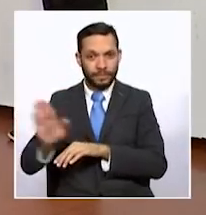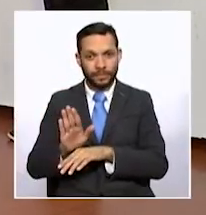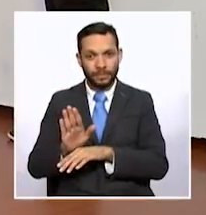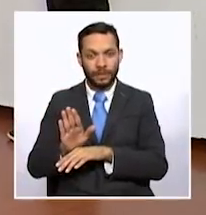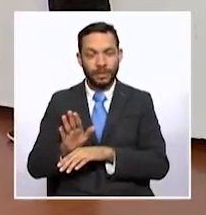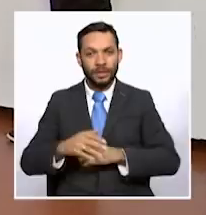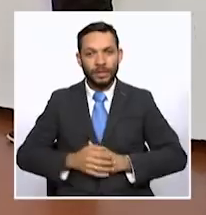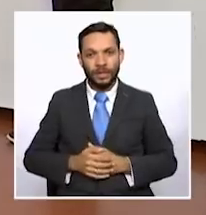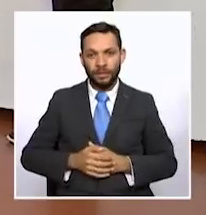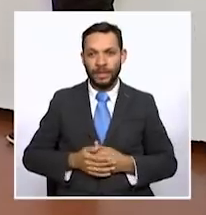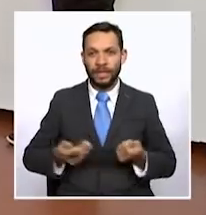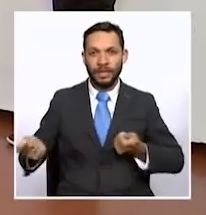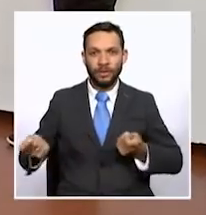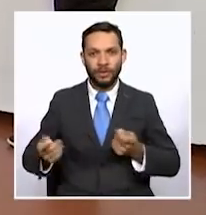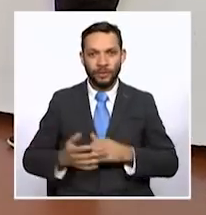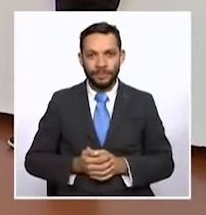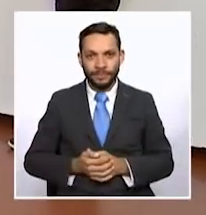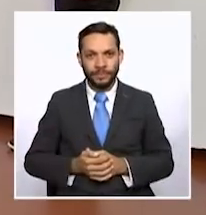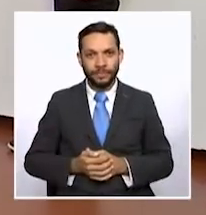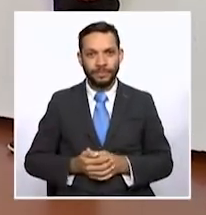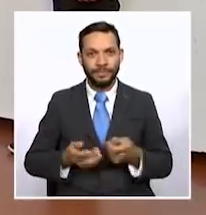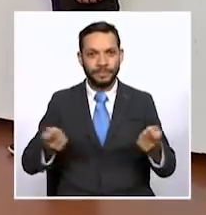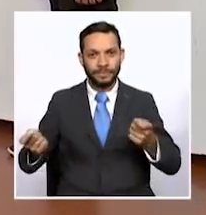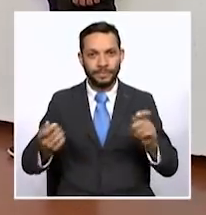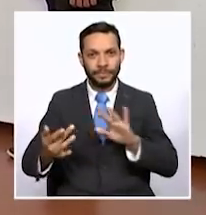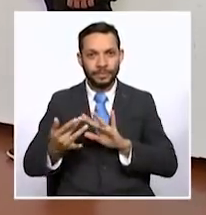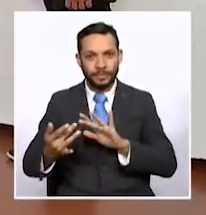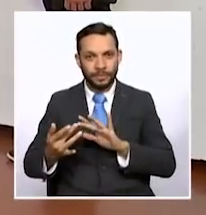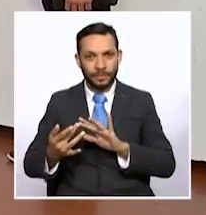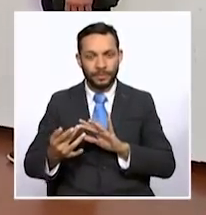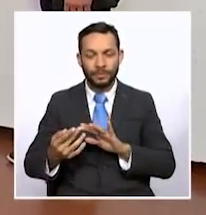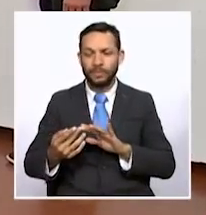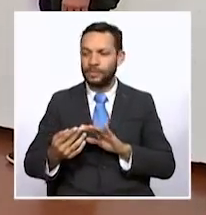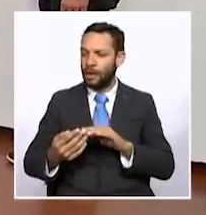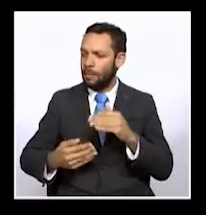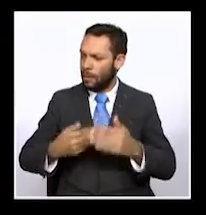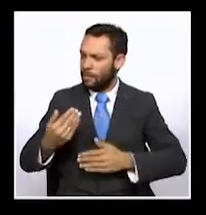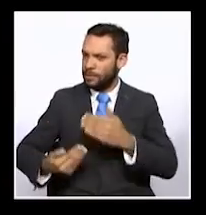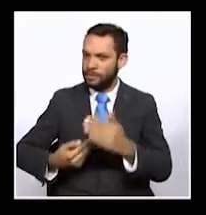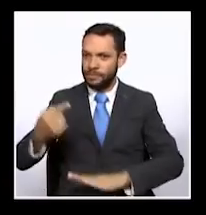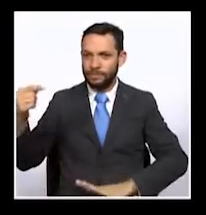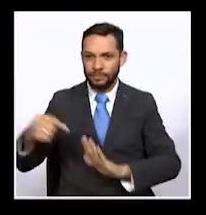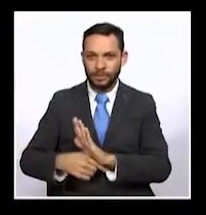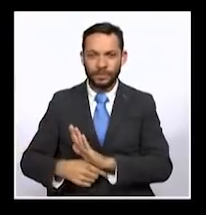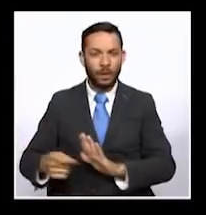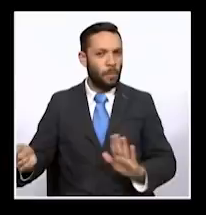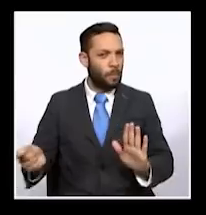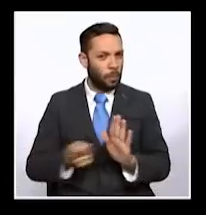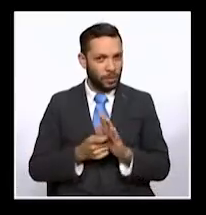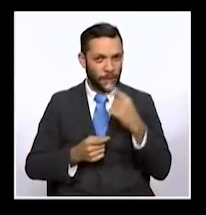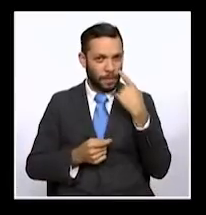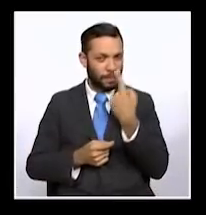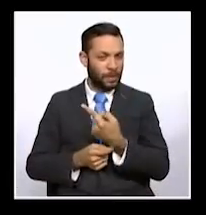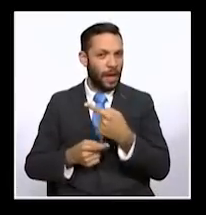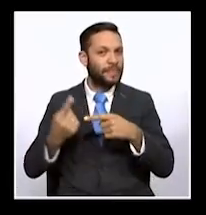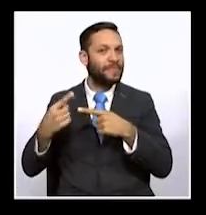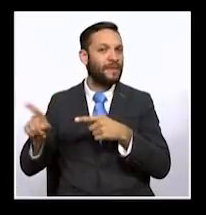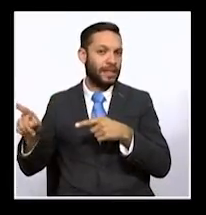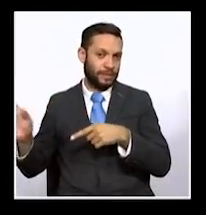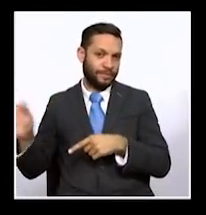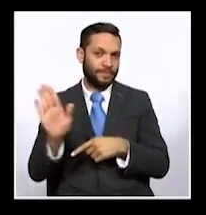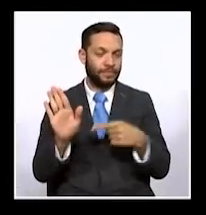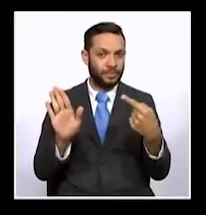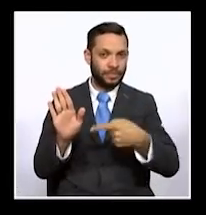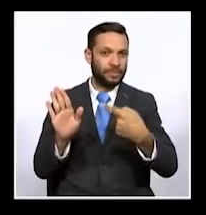pero si ya tengo la radiografía, ¿para qué lo otro? Pues es que necesito ver cosas más puntuales. Y miren la resonancia. Entonces en la resonancia, en esta que